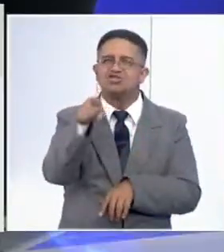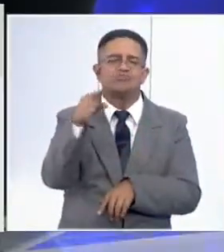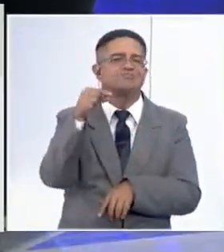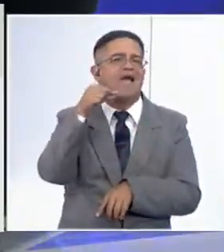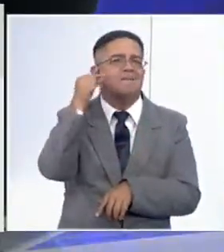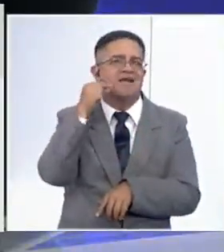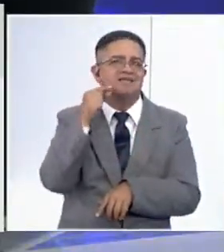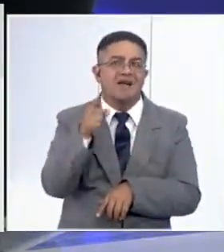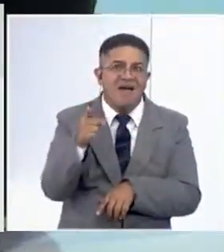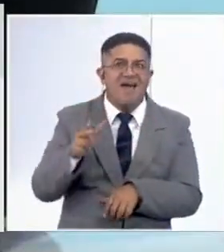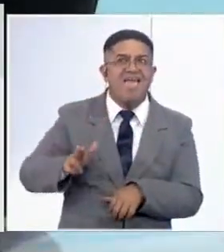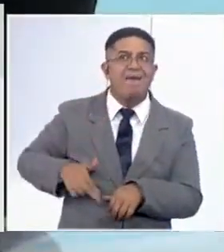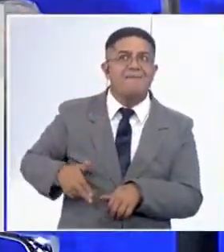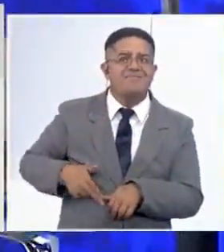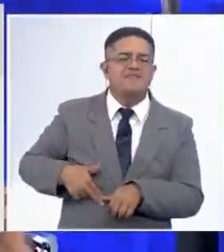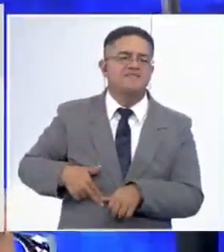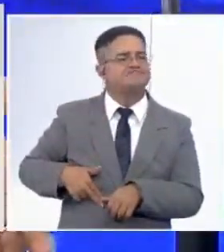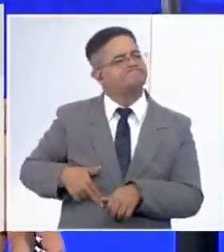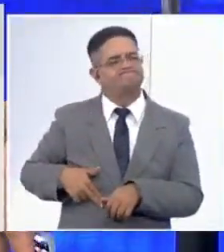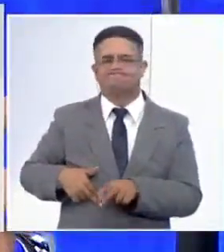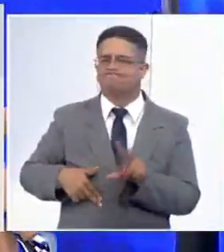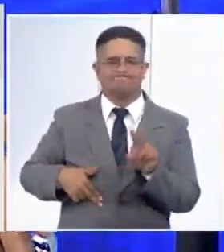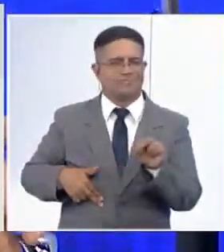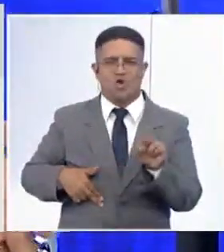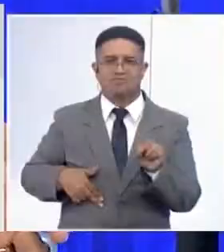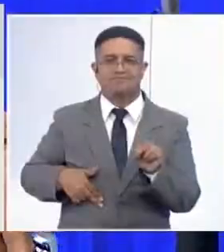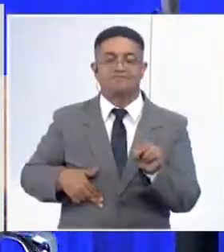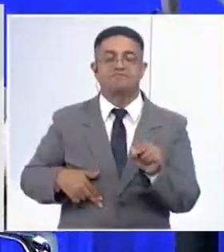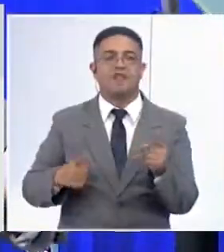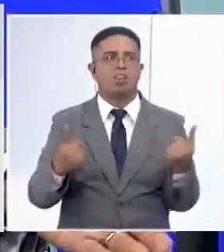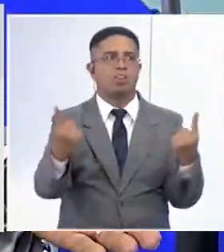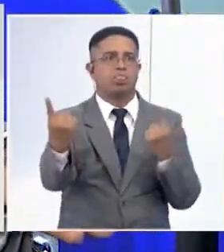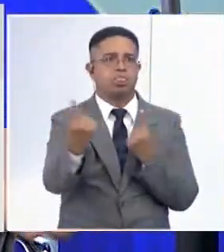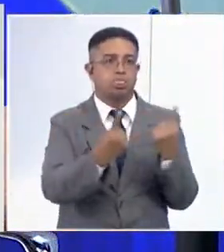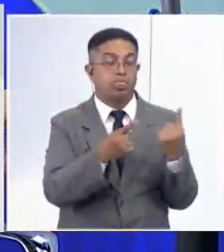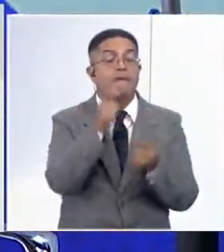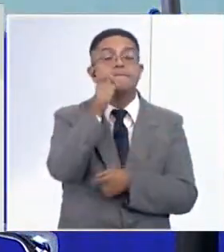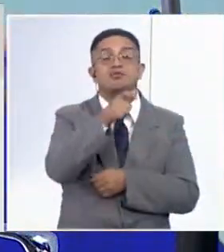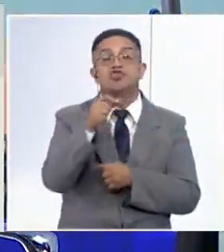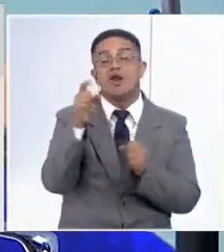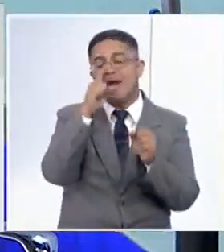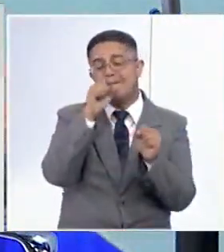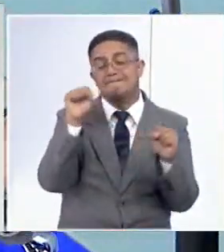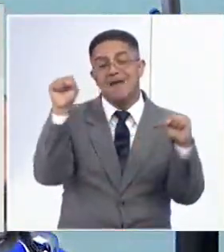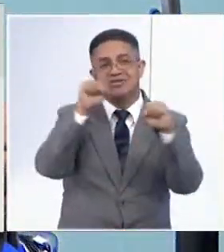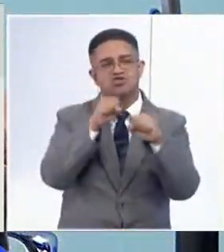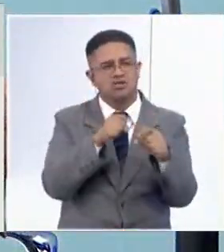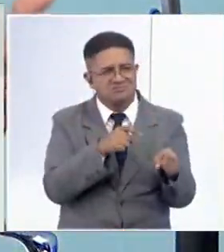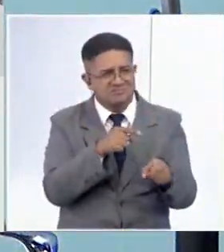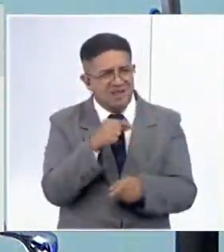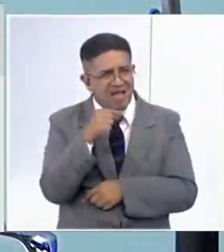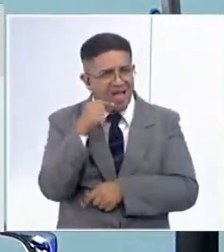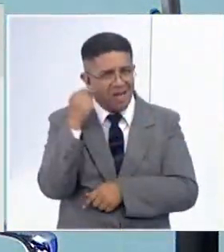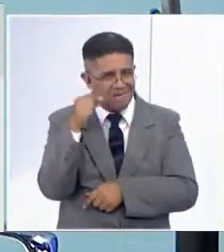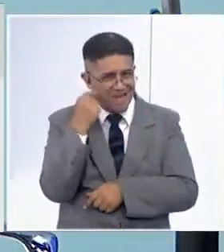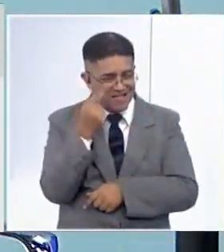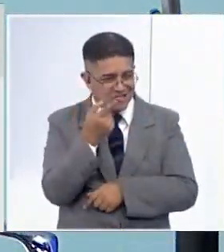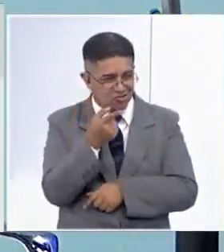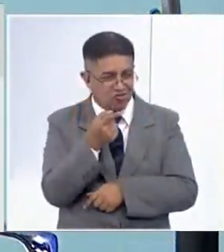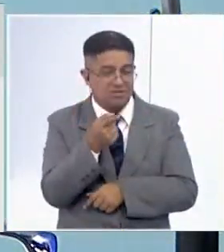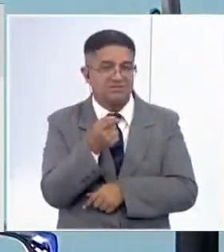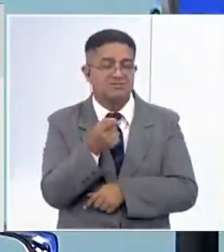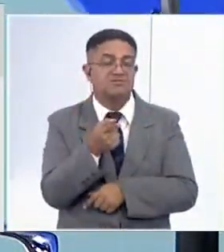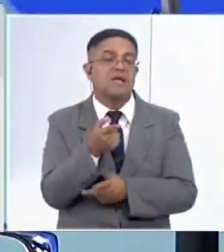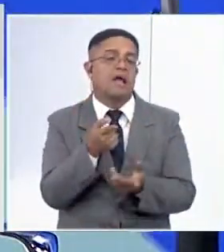tiene hepatitis A, todo el mundo. Y es frecuente que me llegan pacientes mayores, está amarillo, tiene hepatitis, y me llegan con hepatitis A, hepatitis